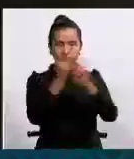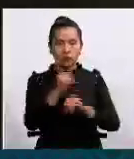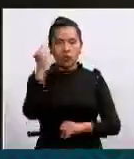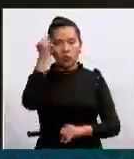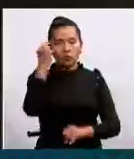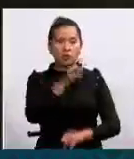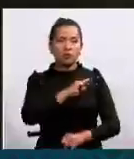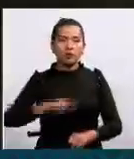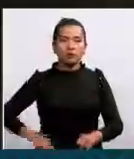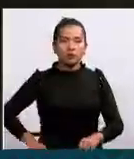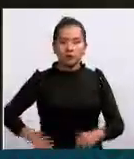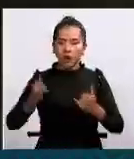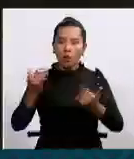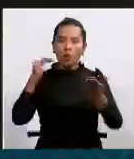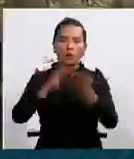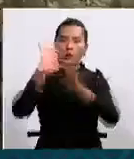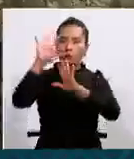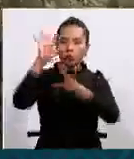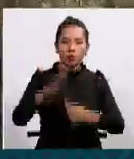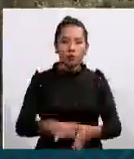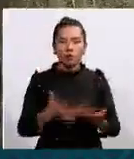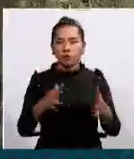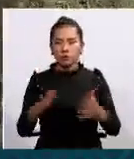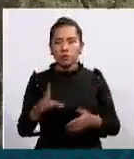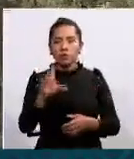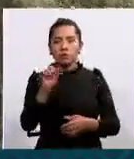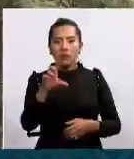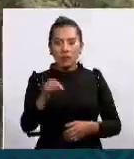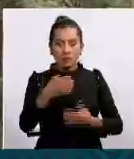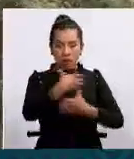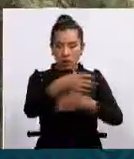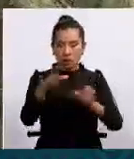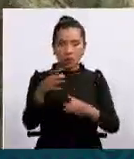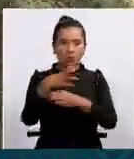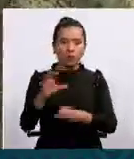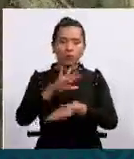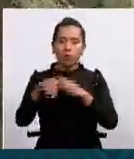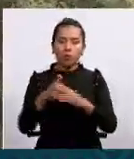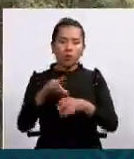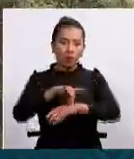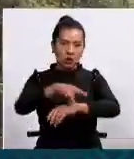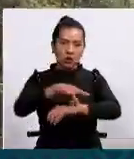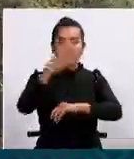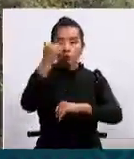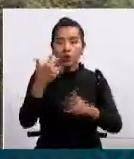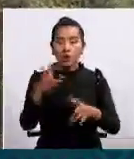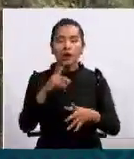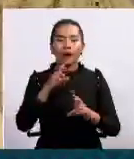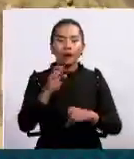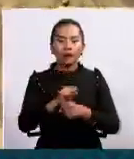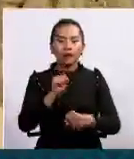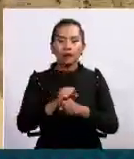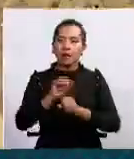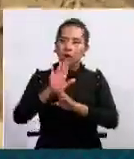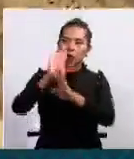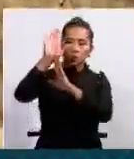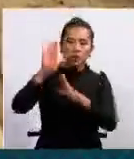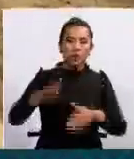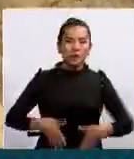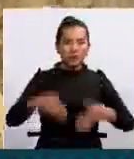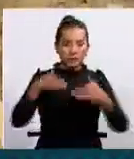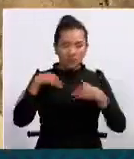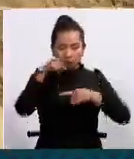Se produjo el deslizamiento de aproximadamente 20 cubos de tierra, producto de las obras de construcción en la vivienda que se encuentra en la